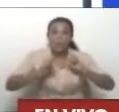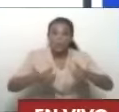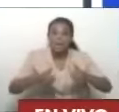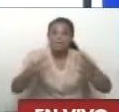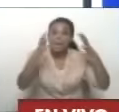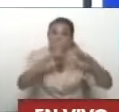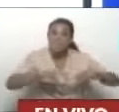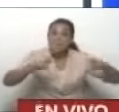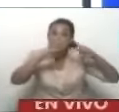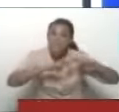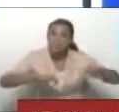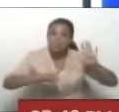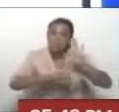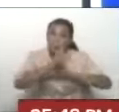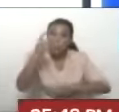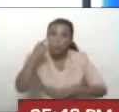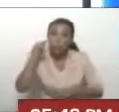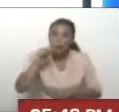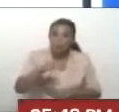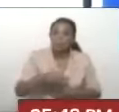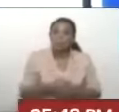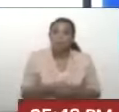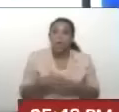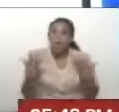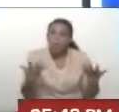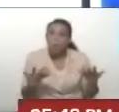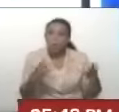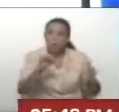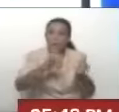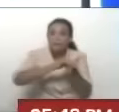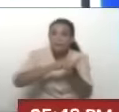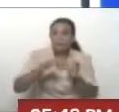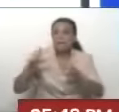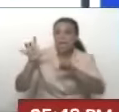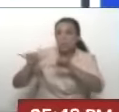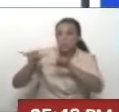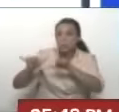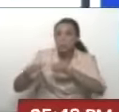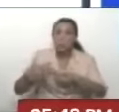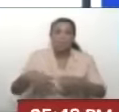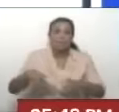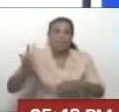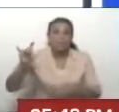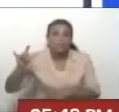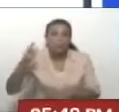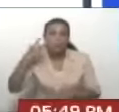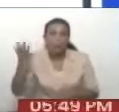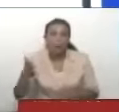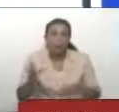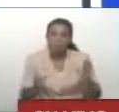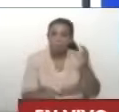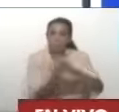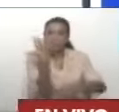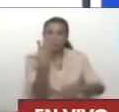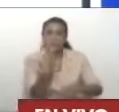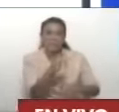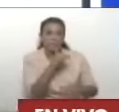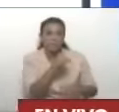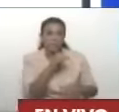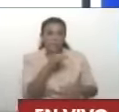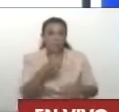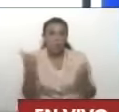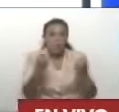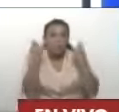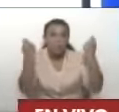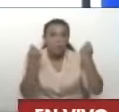investigación y desarrollo. Entonces, ¿cómo las redes sociales permiten que hacia Venezuela se dirijan contenidos para